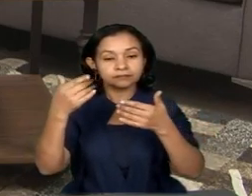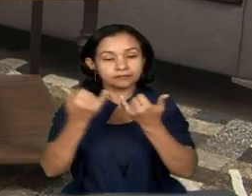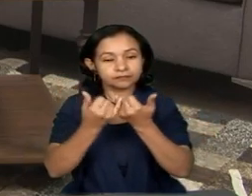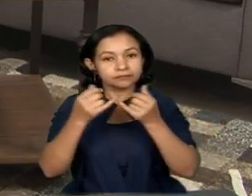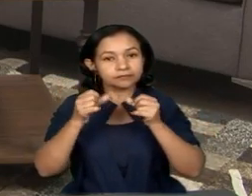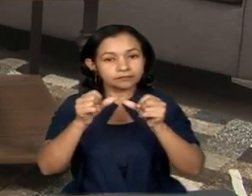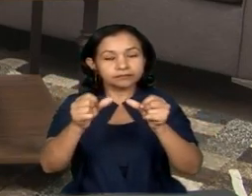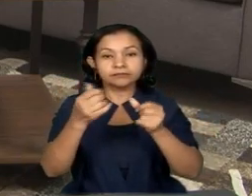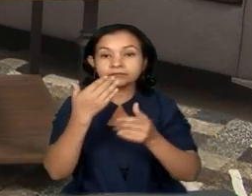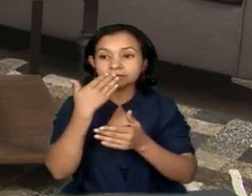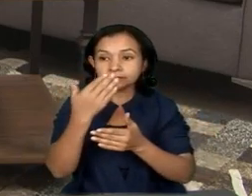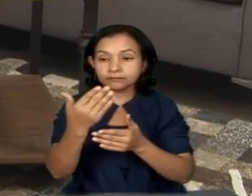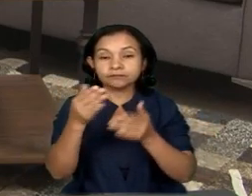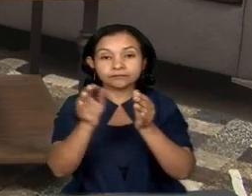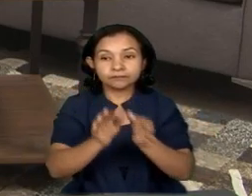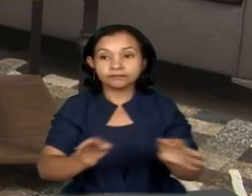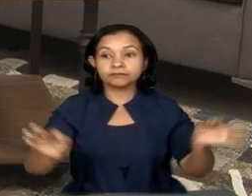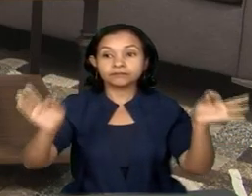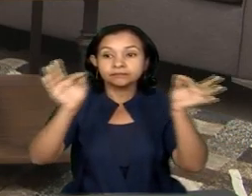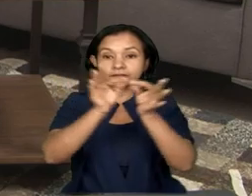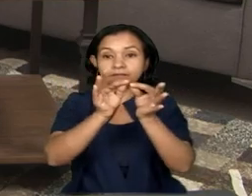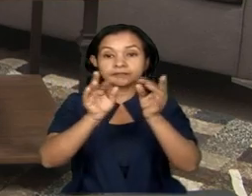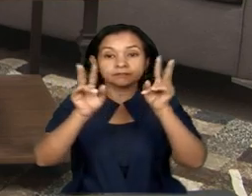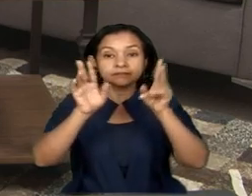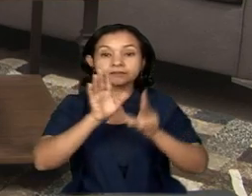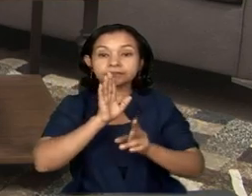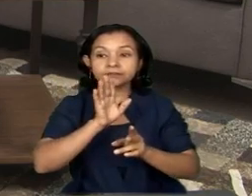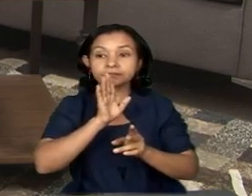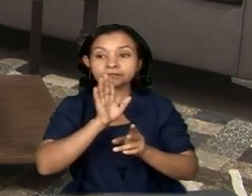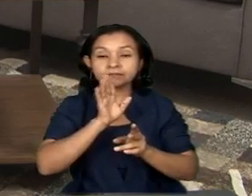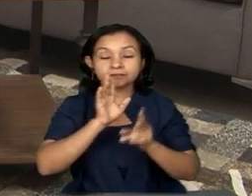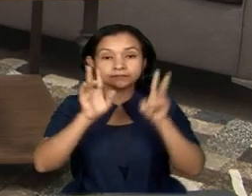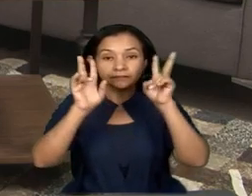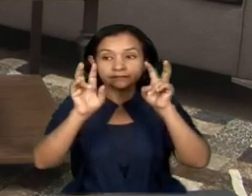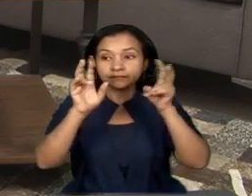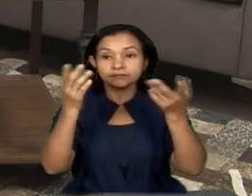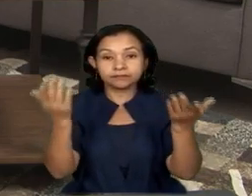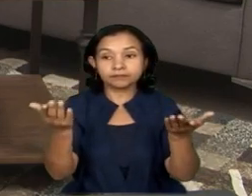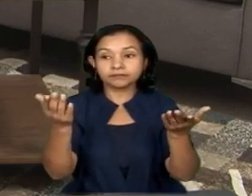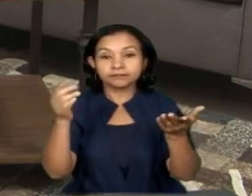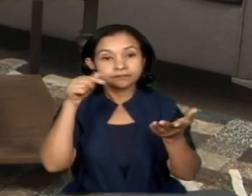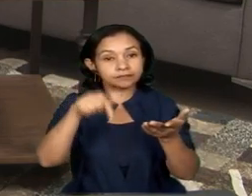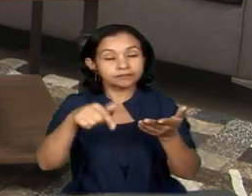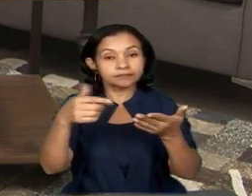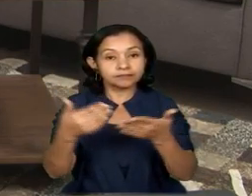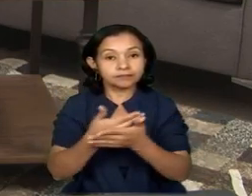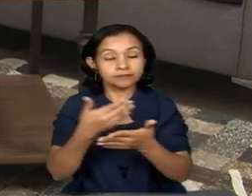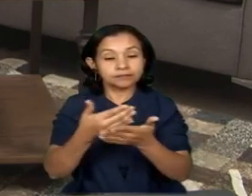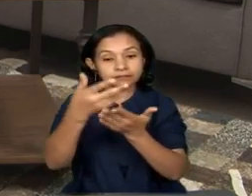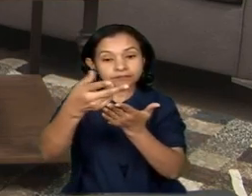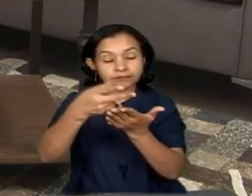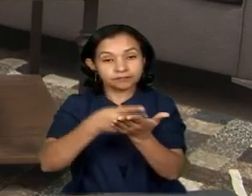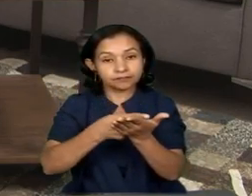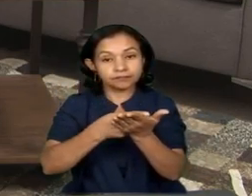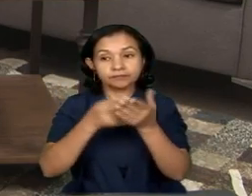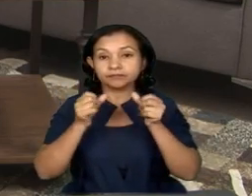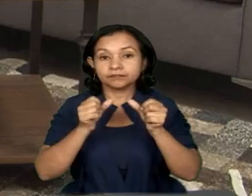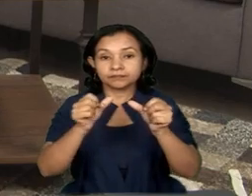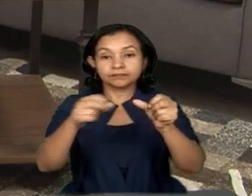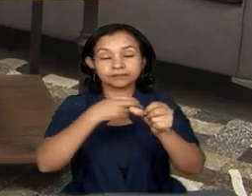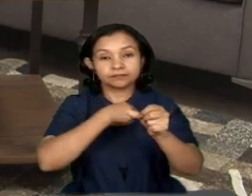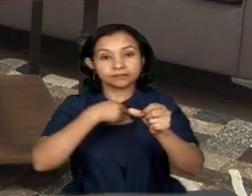desafío enorme, monumental, pero lo estamos abordando y pensamos que estos proyectos en marcha nos van